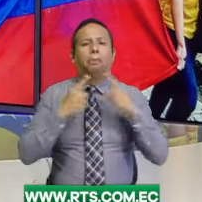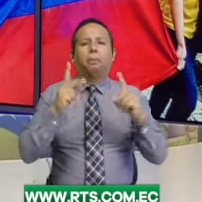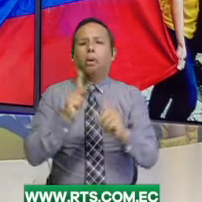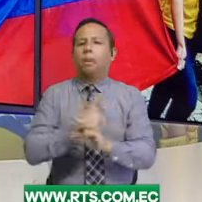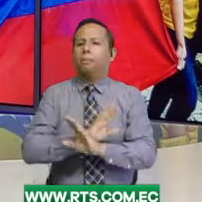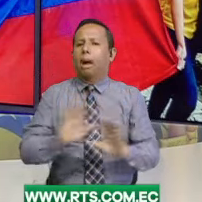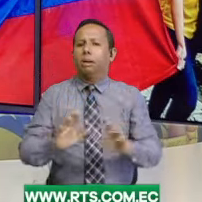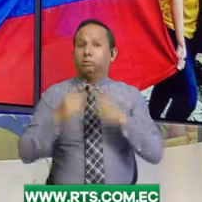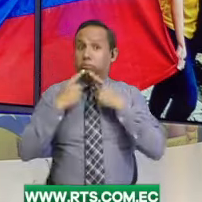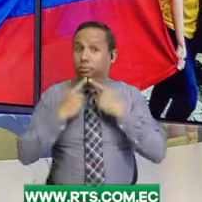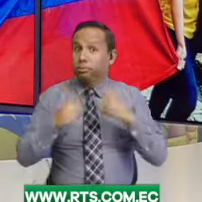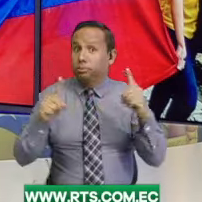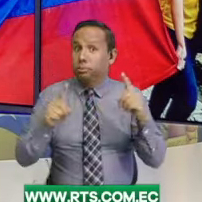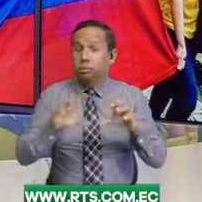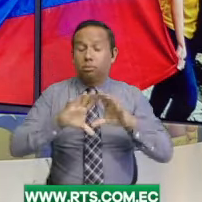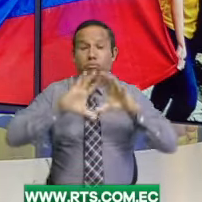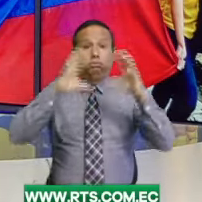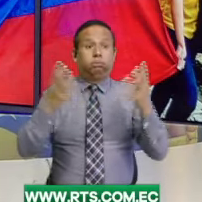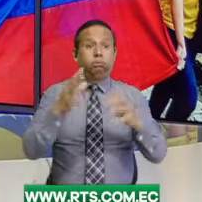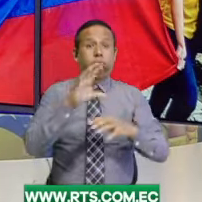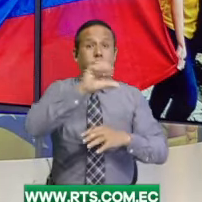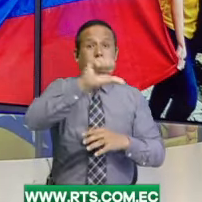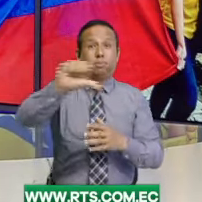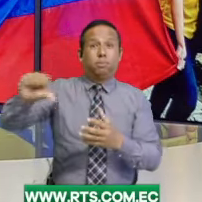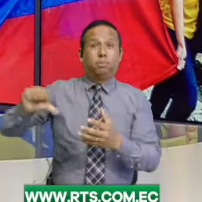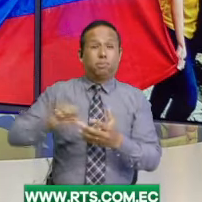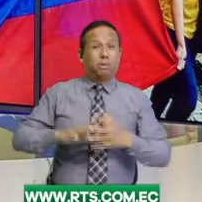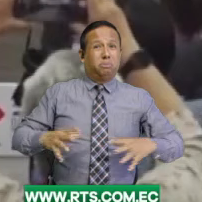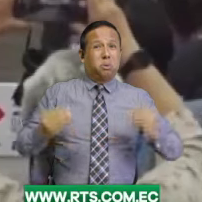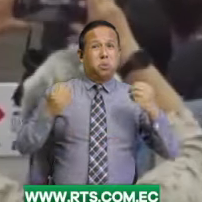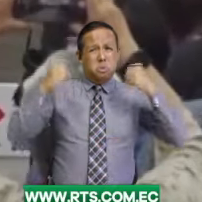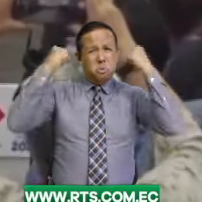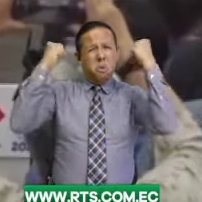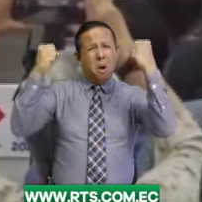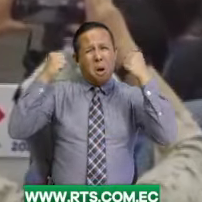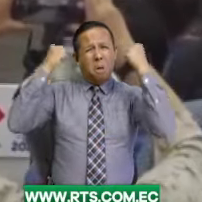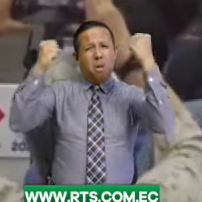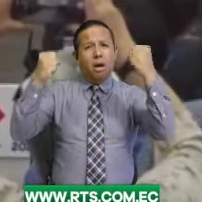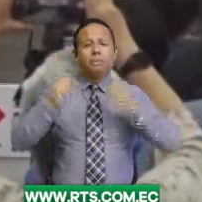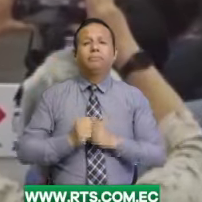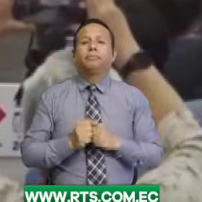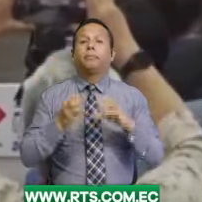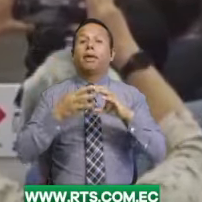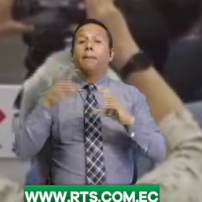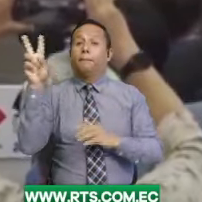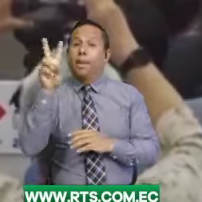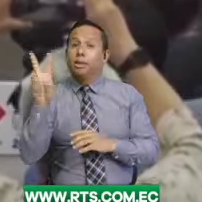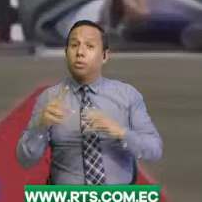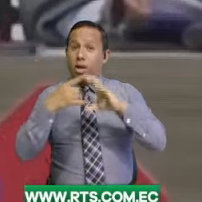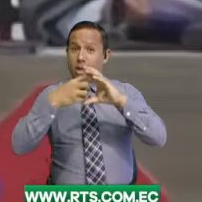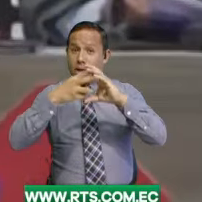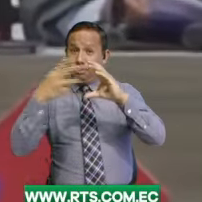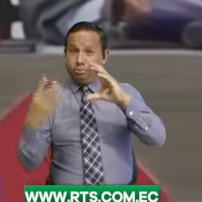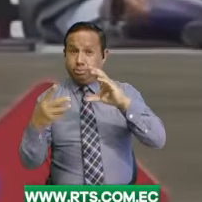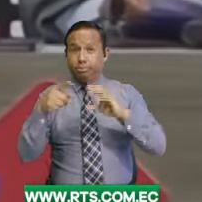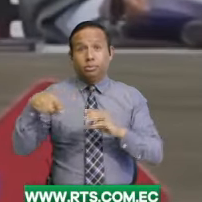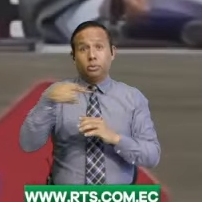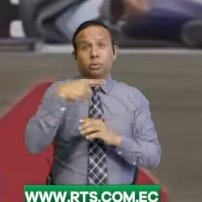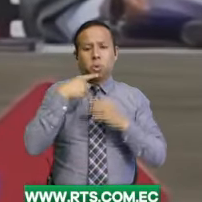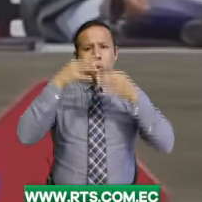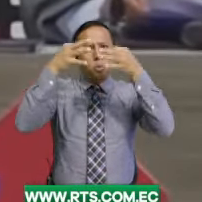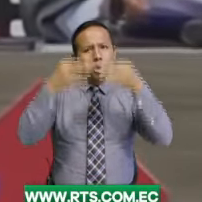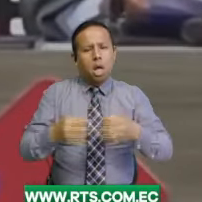registraron fuertes protestas en varias ciudades. El Consejo Nacional Electoral de Venezuela proclamó de manera